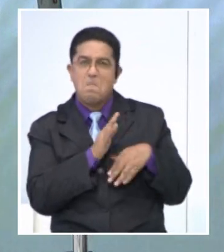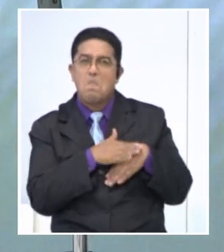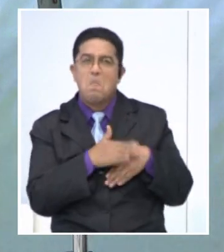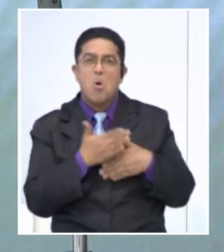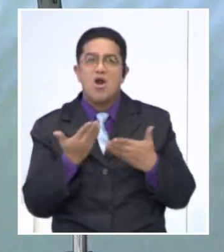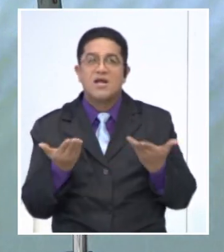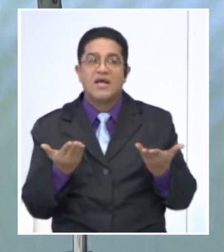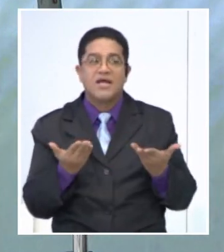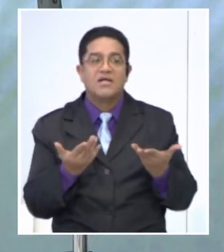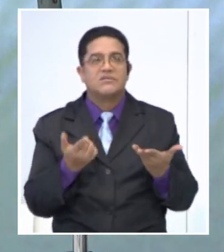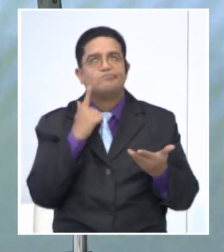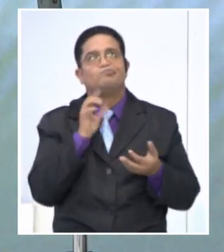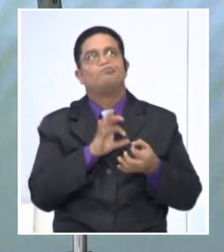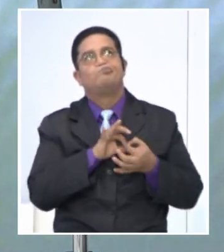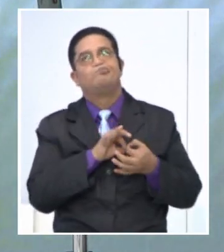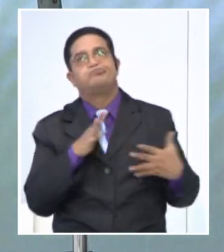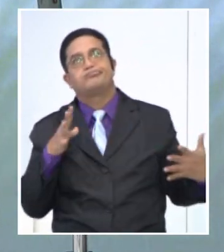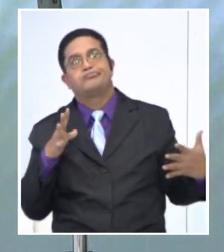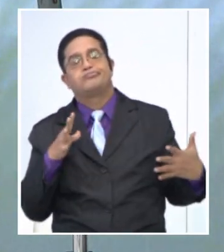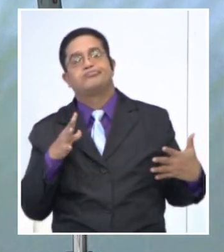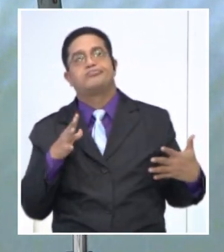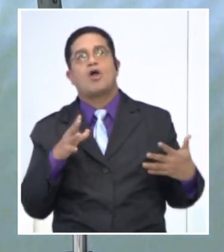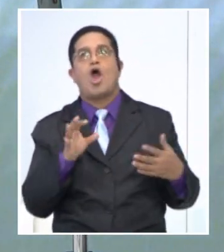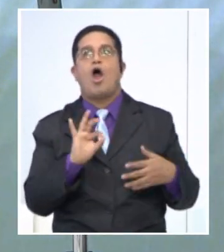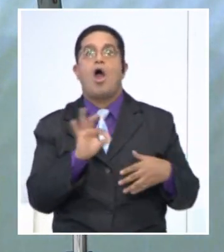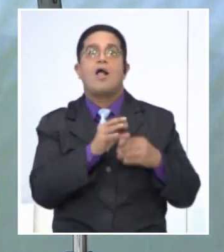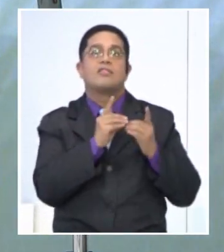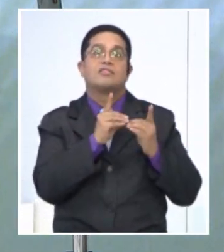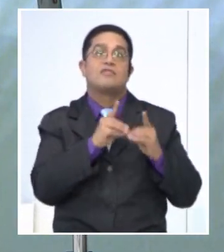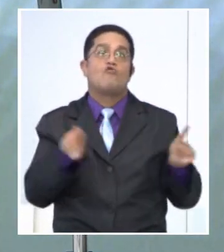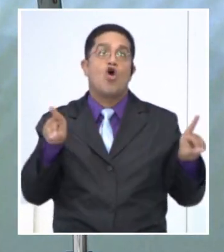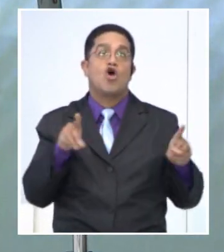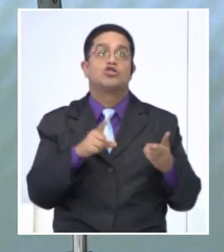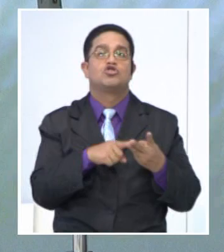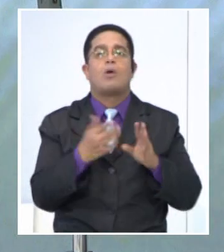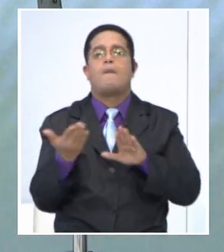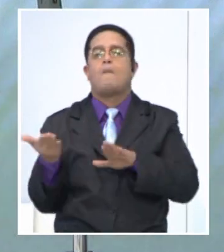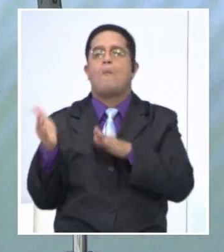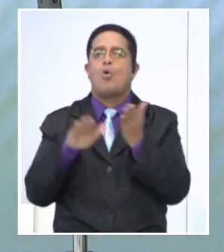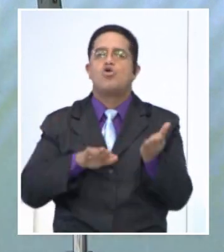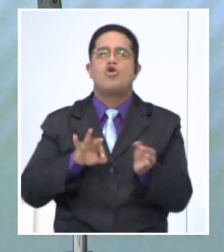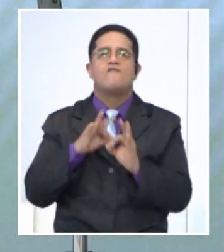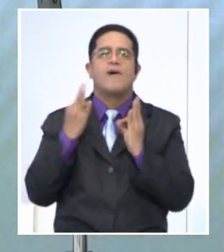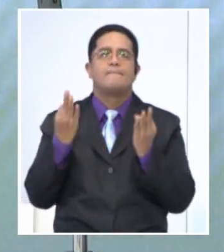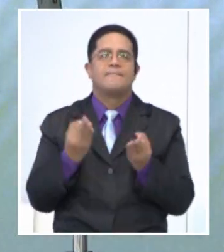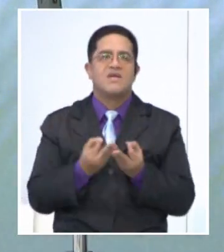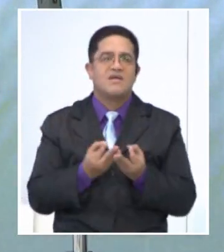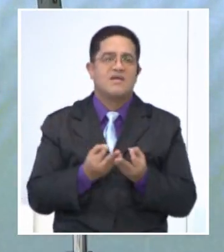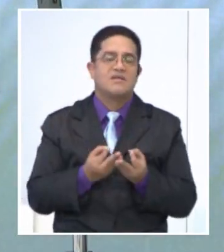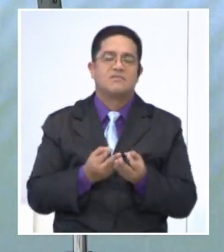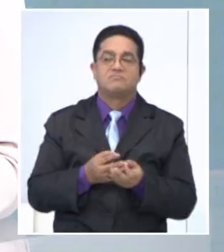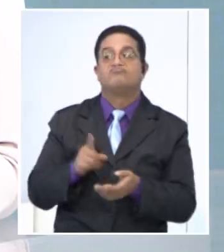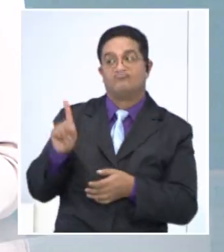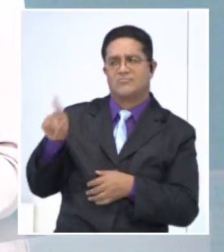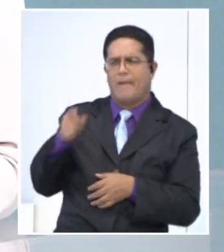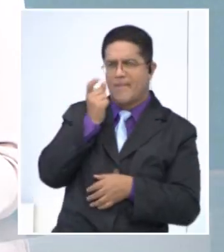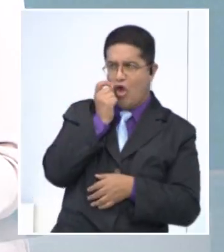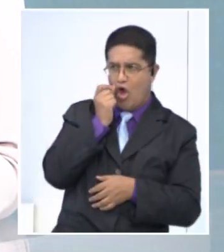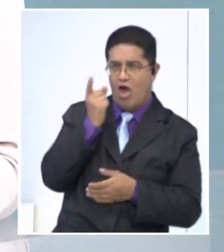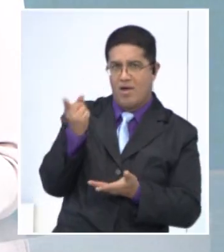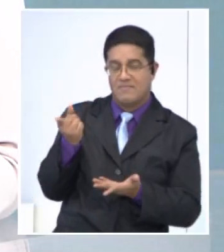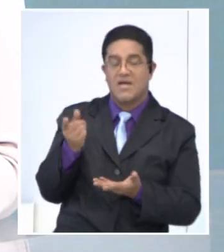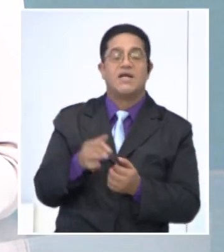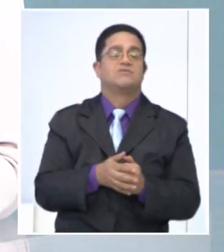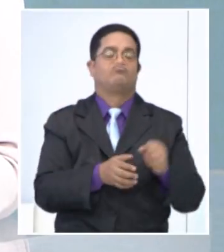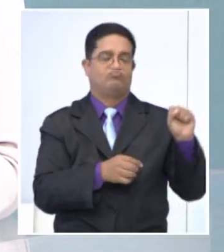con el novio, quieren novio nuevo, están divorciándose, murió algún familiar cercano, No, y que también los hombres se etcétera. están haciendo procedimientos, también hay que